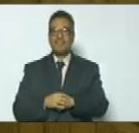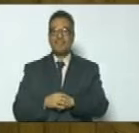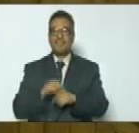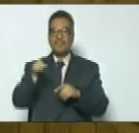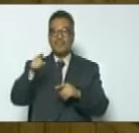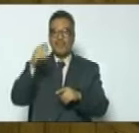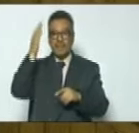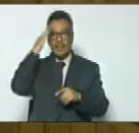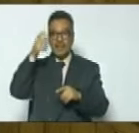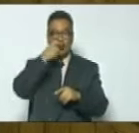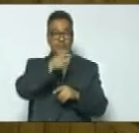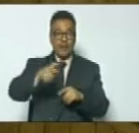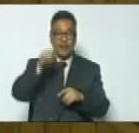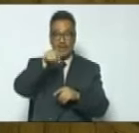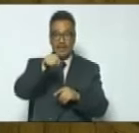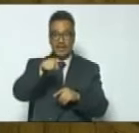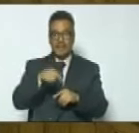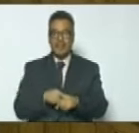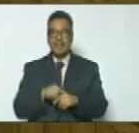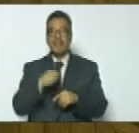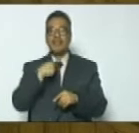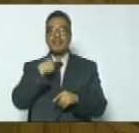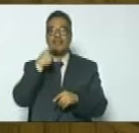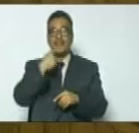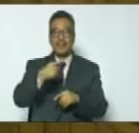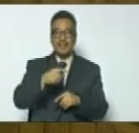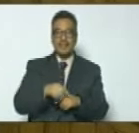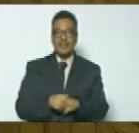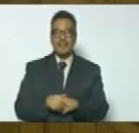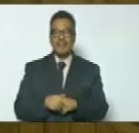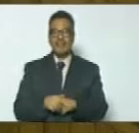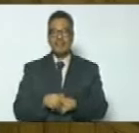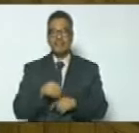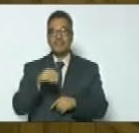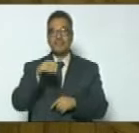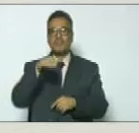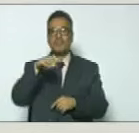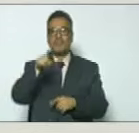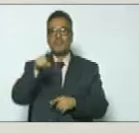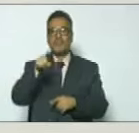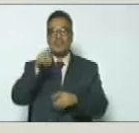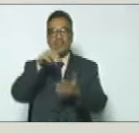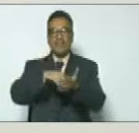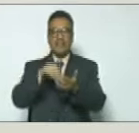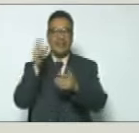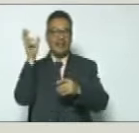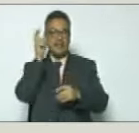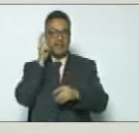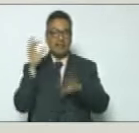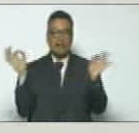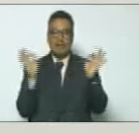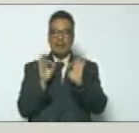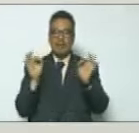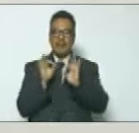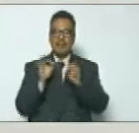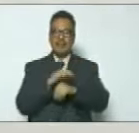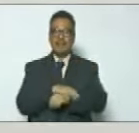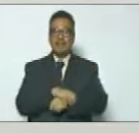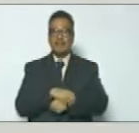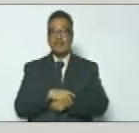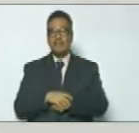Pero los que son de pueblo es así. Dígame usted, Cristóbal. ¿Ah? Allá en el Chacero no se escuchaba nada.